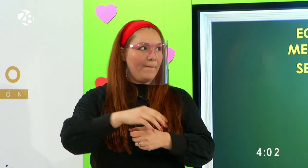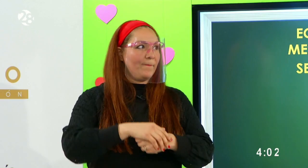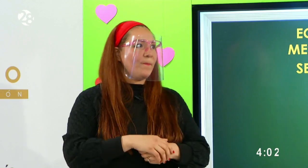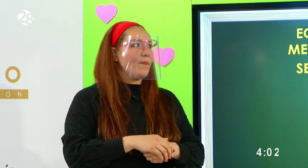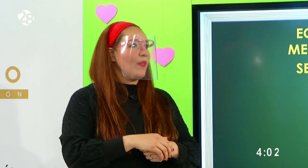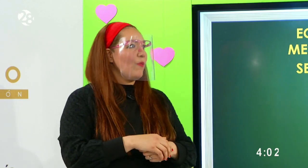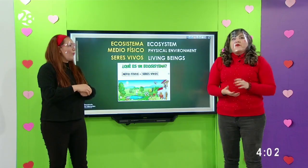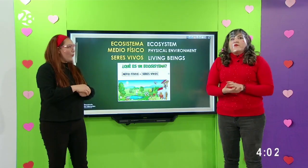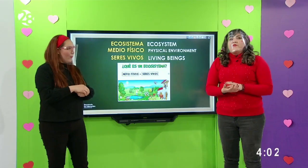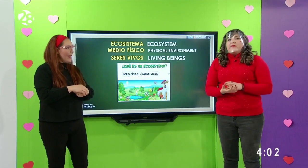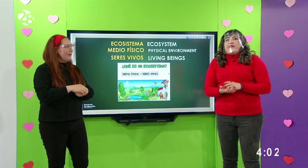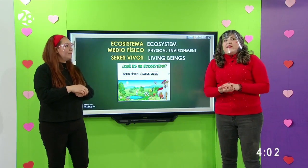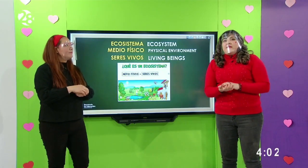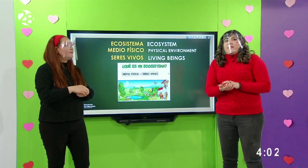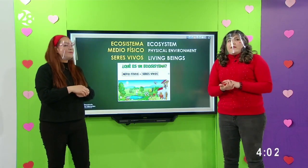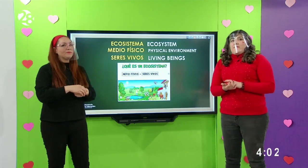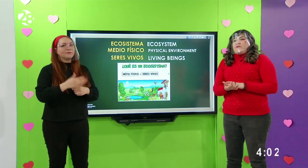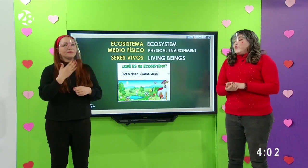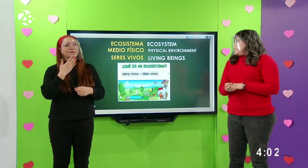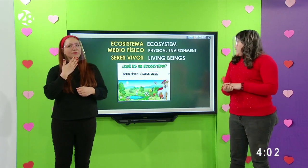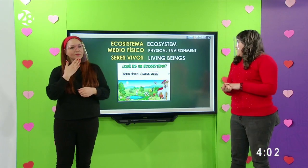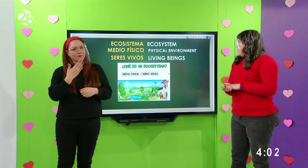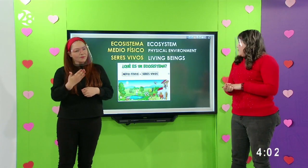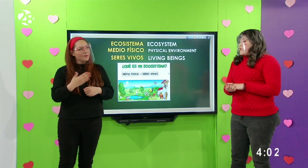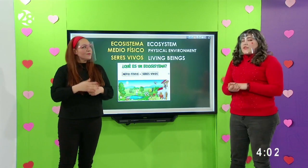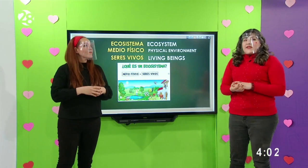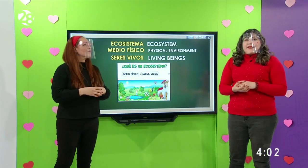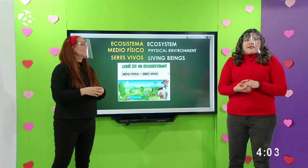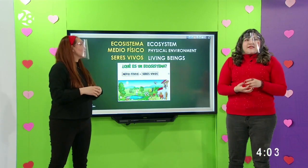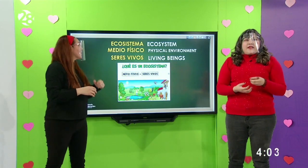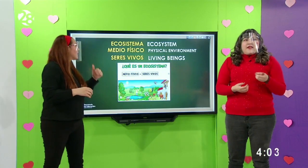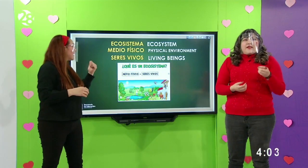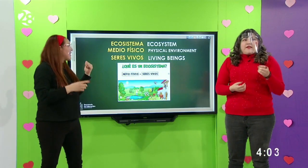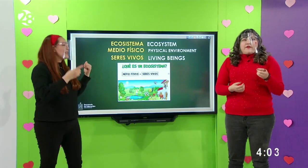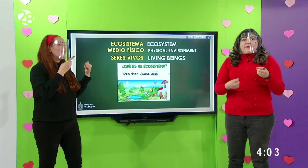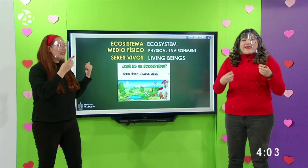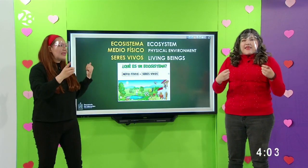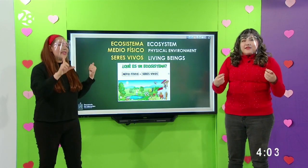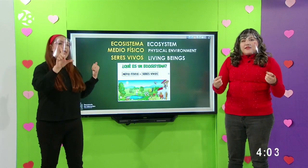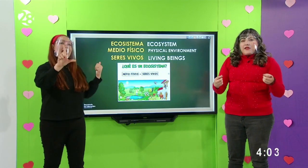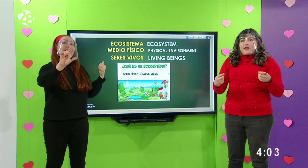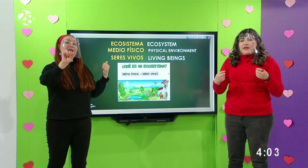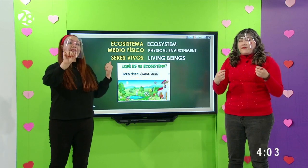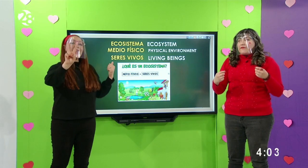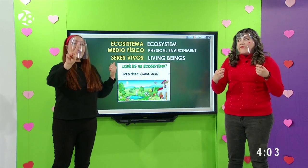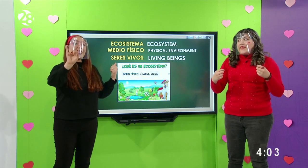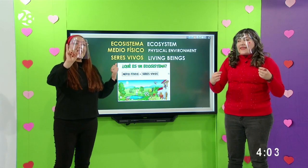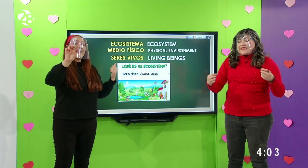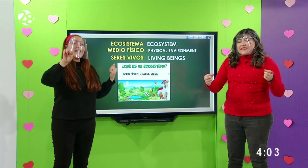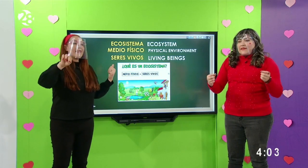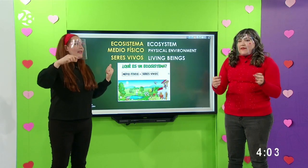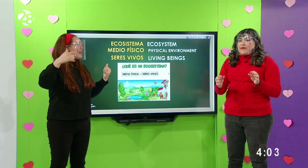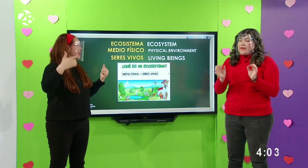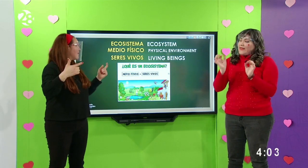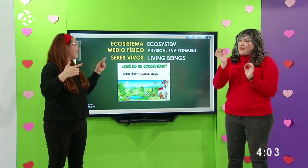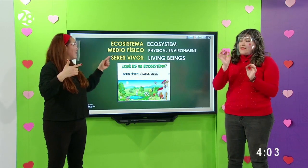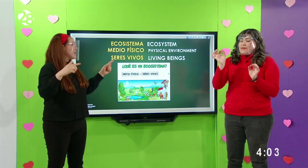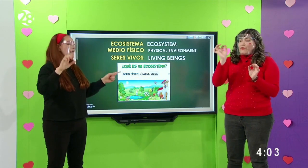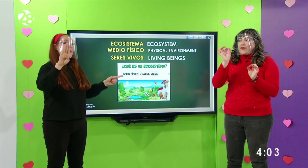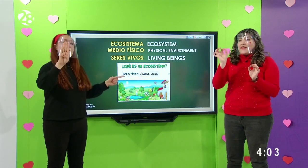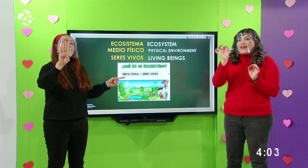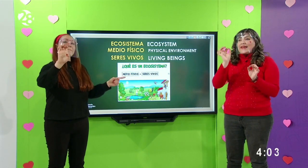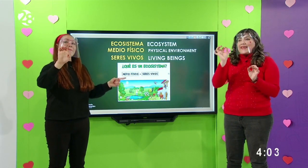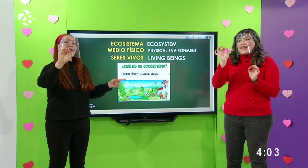ecosistema. Ecosistema. Muy bien. También pues los seres vivos, en inglés se dice living beings, living beings. Ahí para que